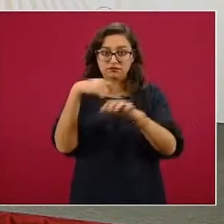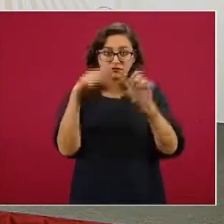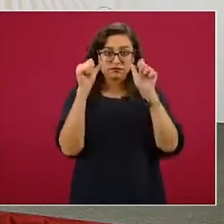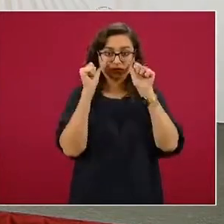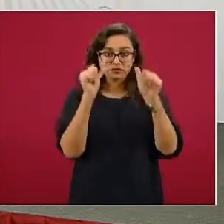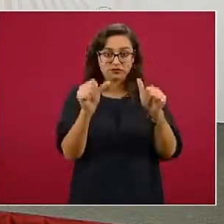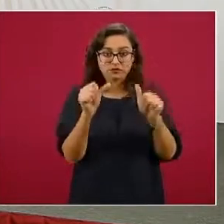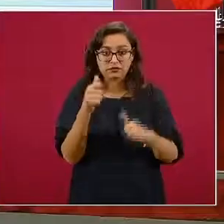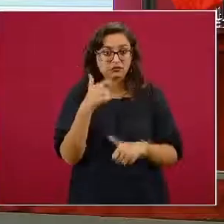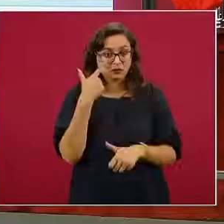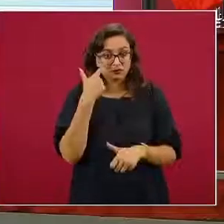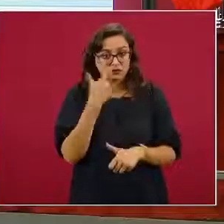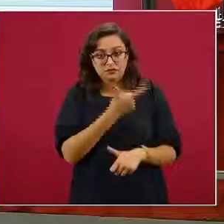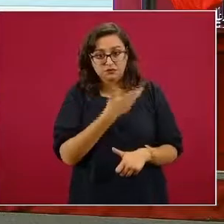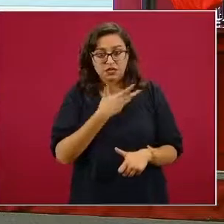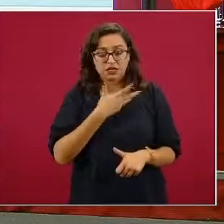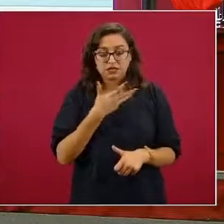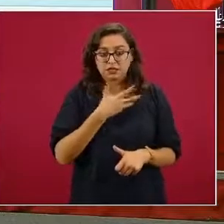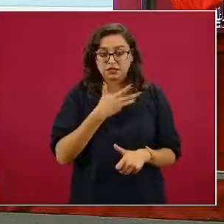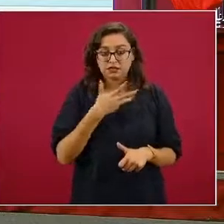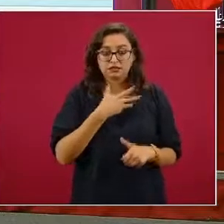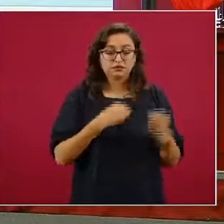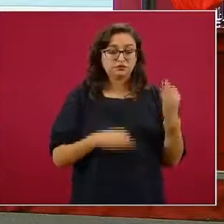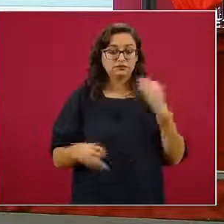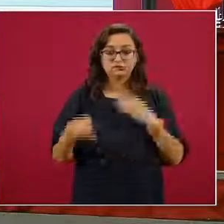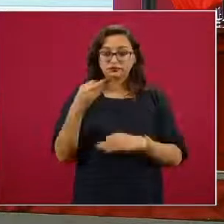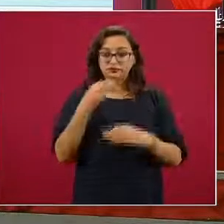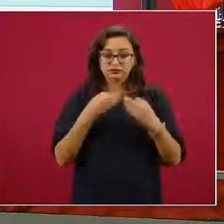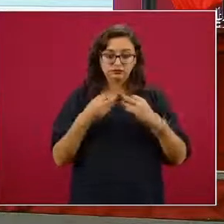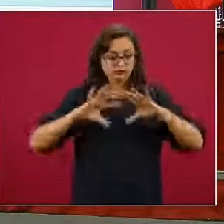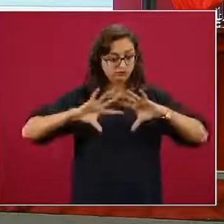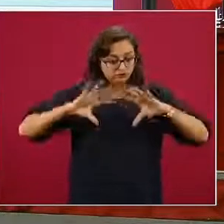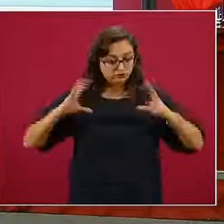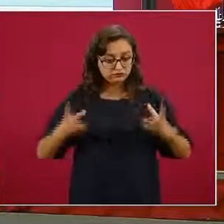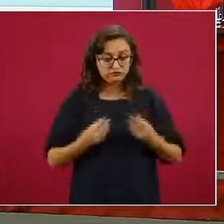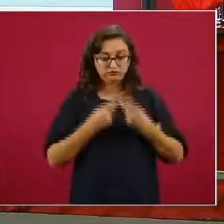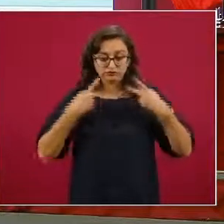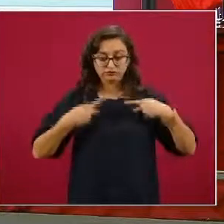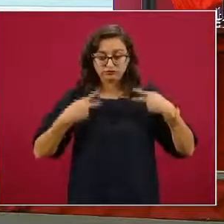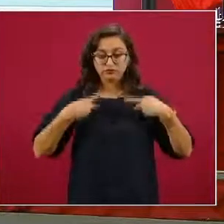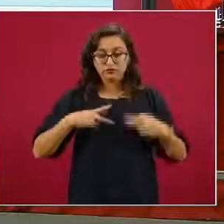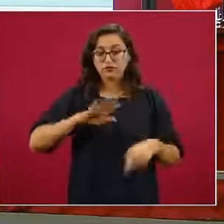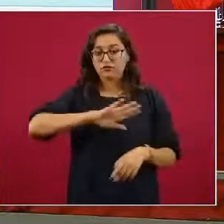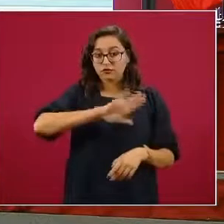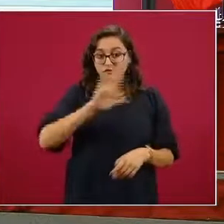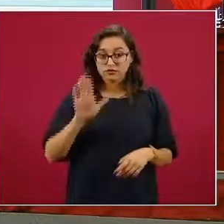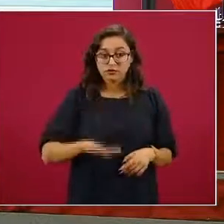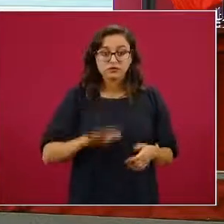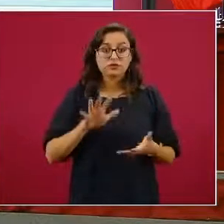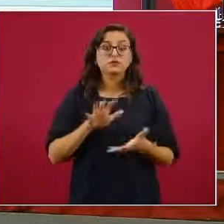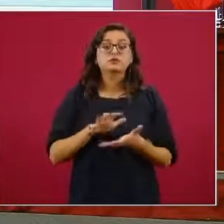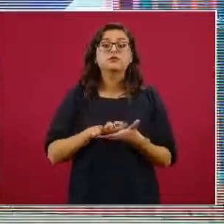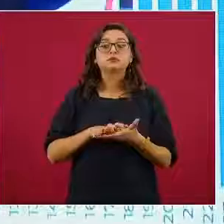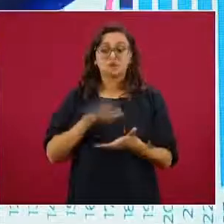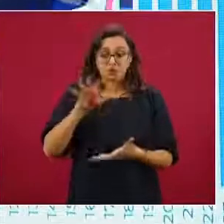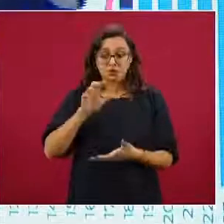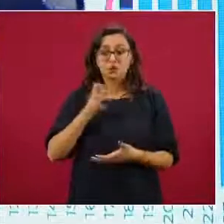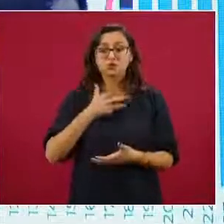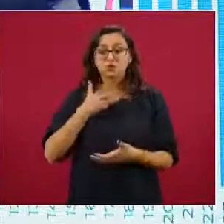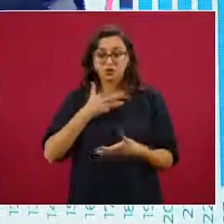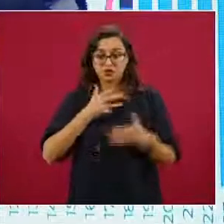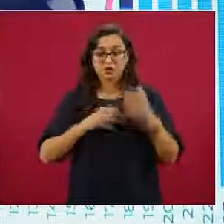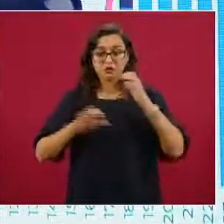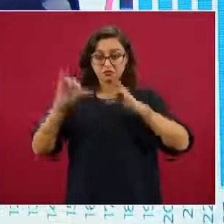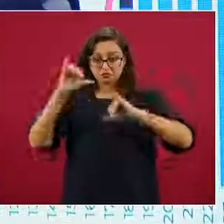están, y con todas ellas hacemos esta curva de muertes totales, la gran mayoría que se pudieron confirmar directamente. Ahora,